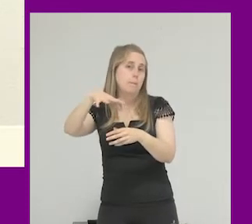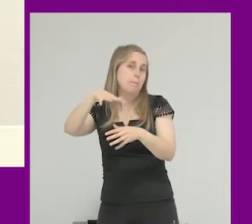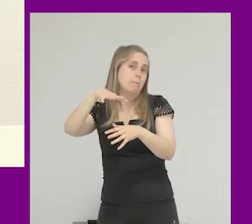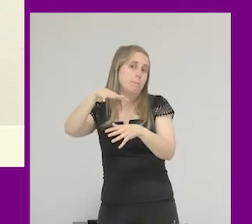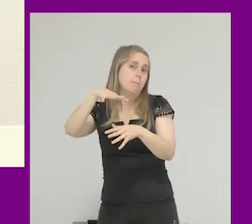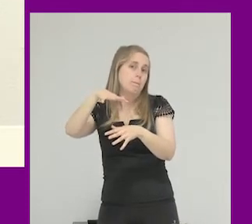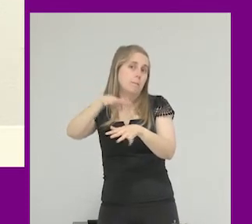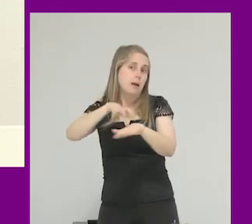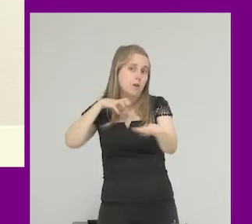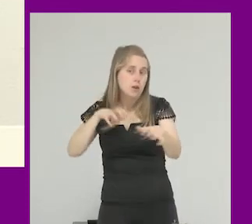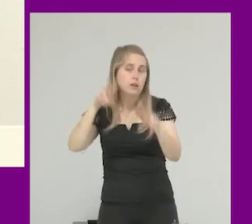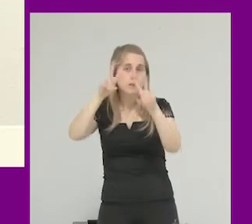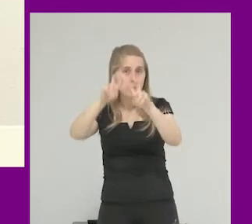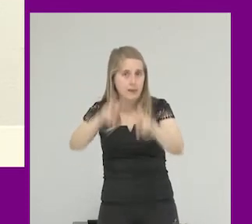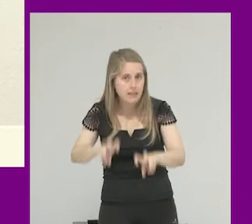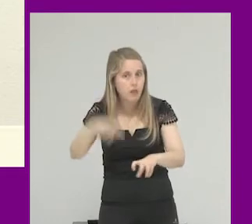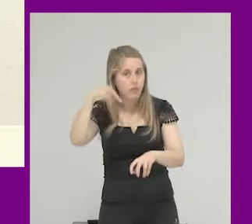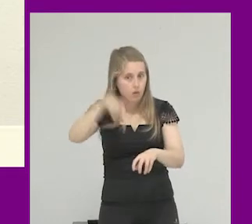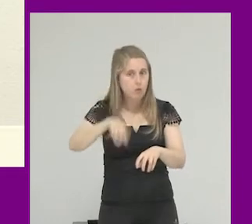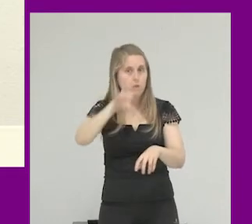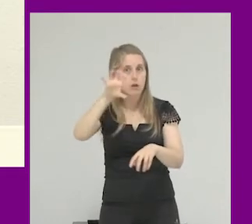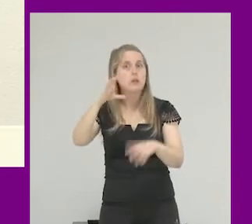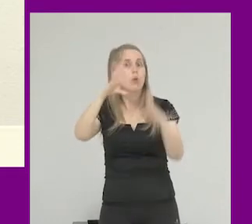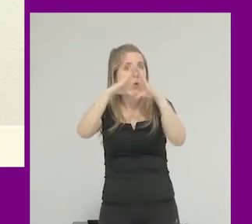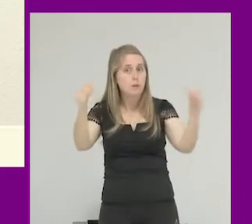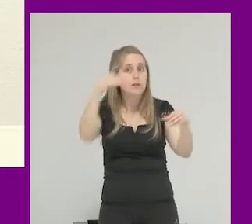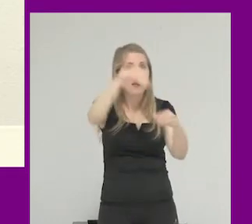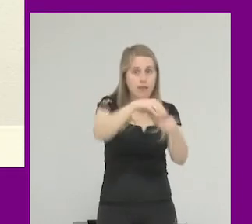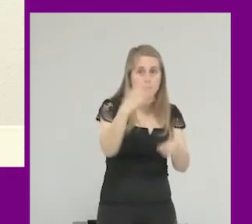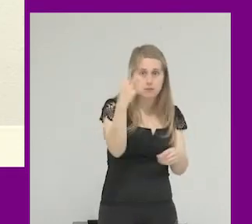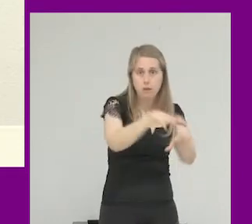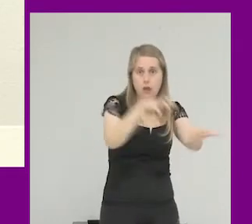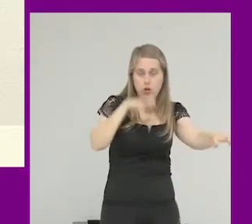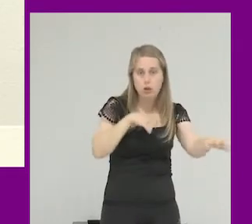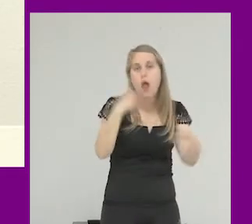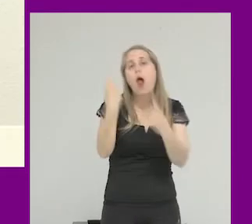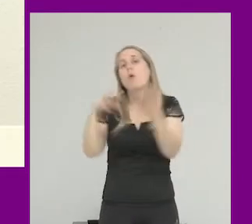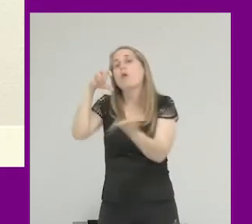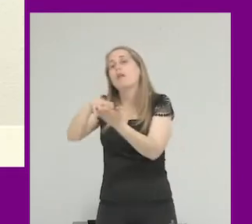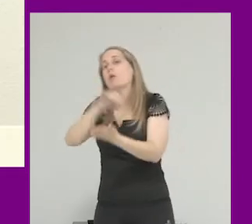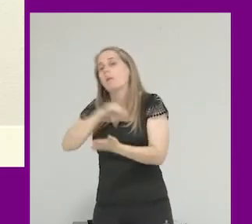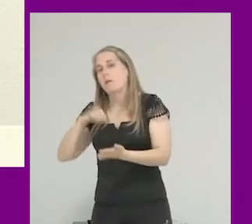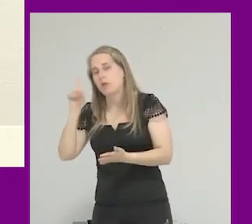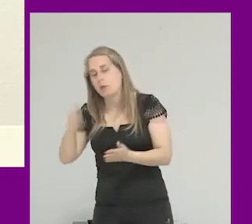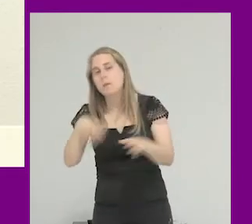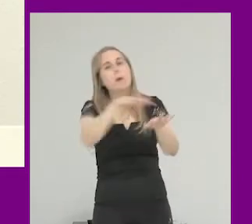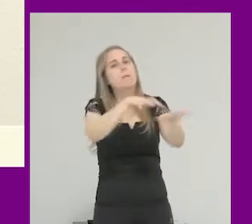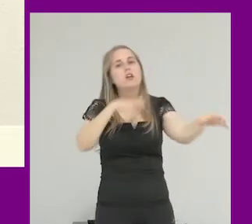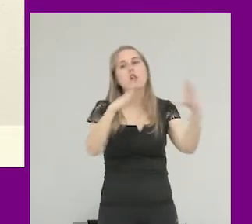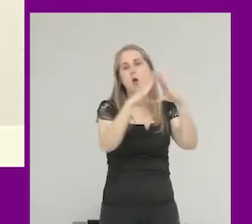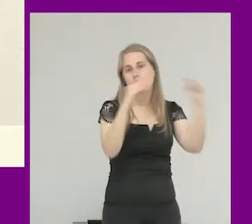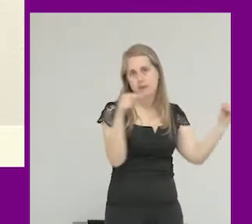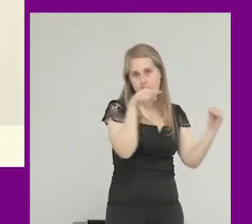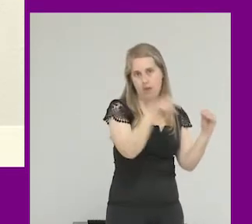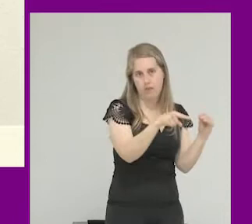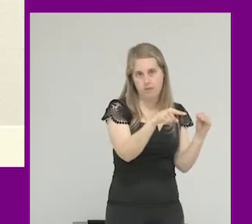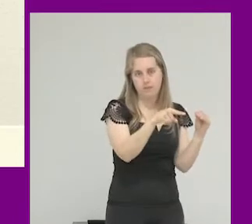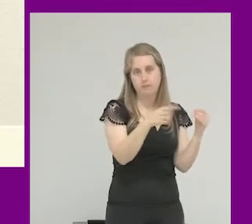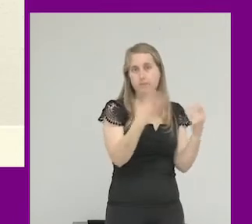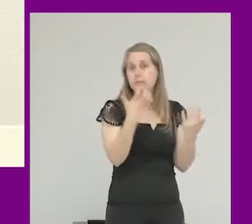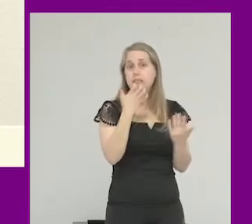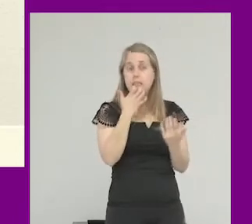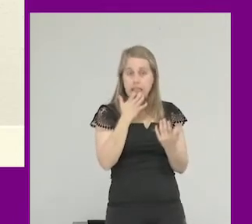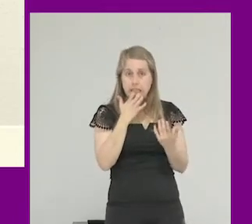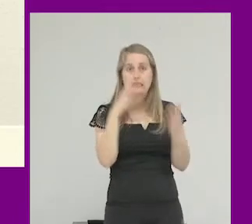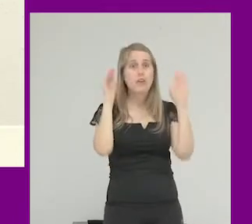mayormente se practica la investigación en nuestro país es en las universidades, hay algún centro privado también, pero mayoritariamente en las universidades. Si no hay